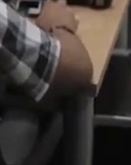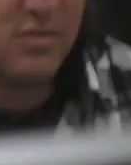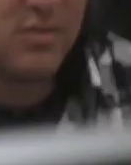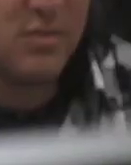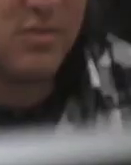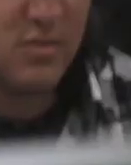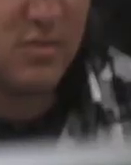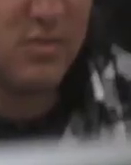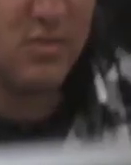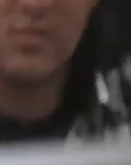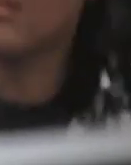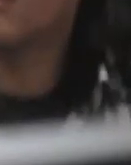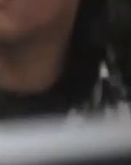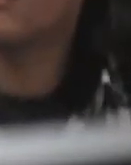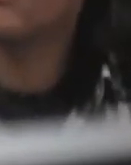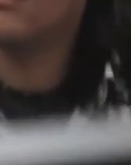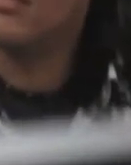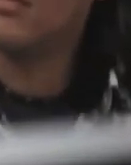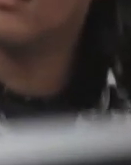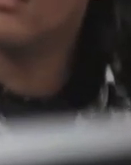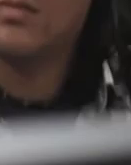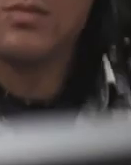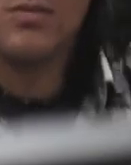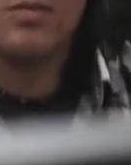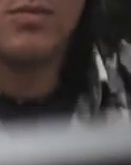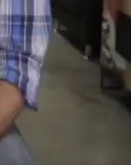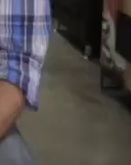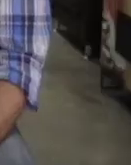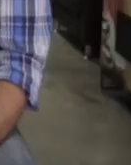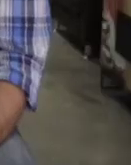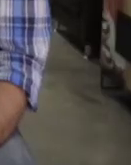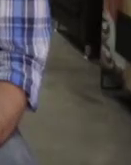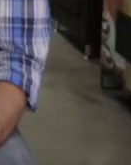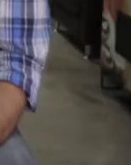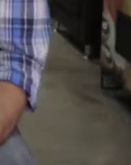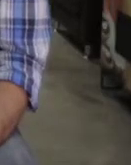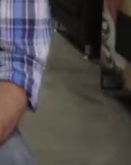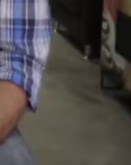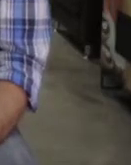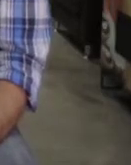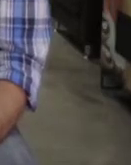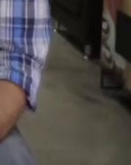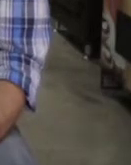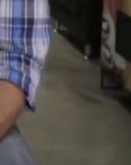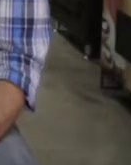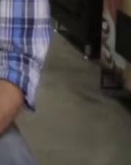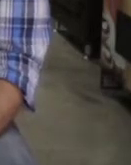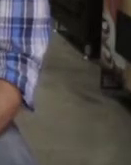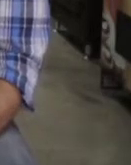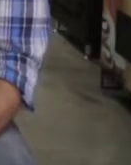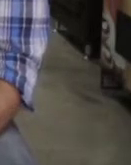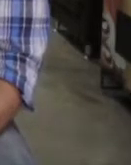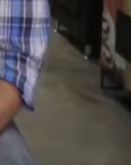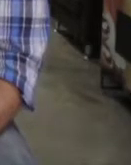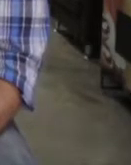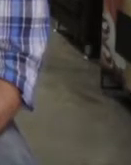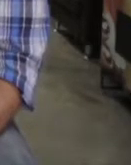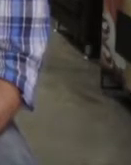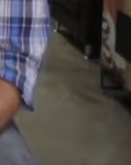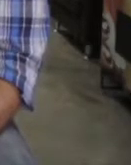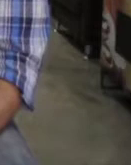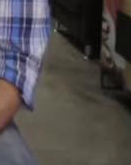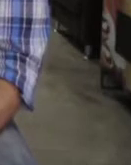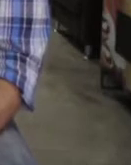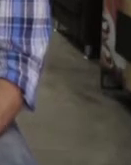expandir nuestras capacidades y poder utilizarnos mejor en la empresa. Y también hay muchas personas profesionales que trabajan en producción de video